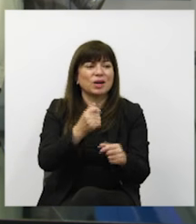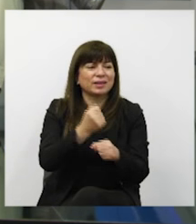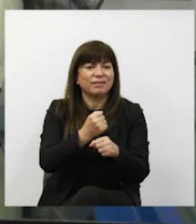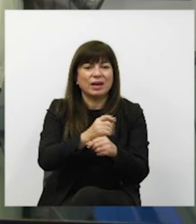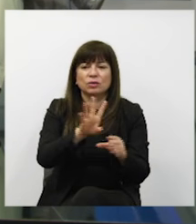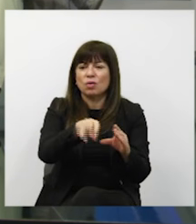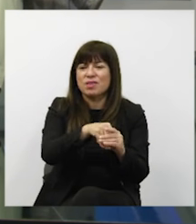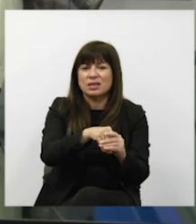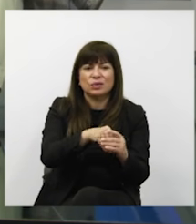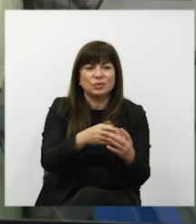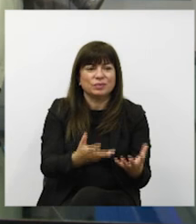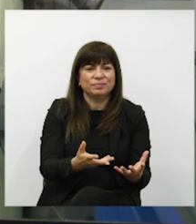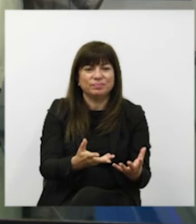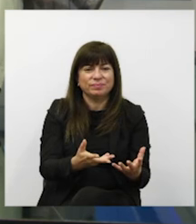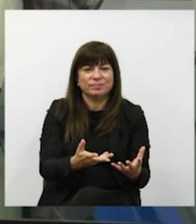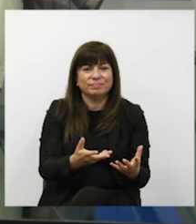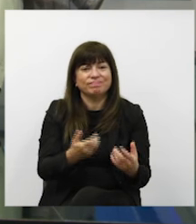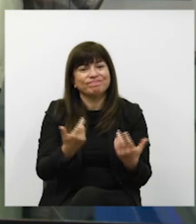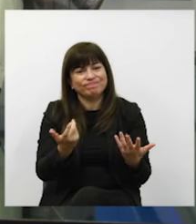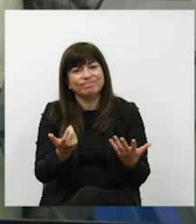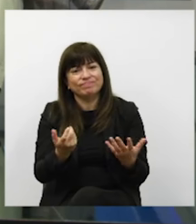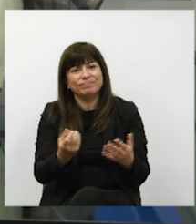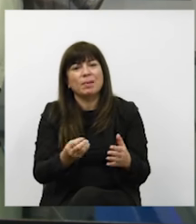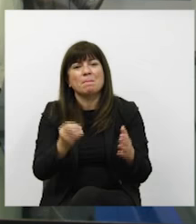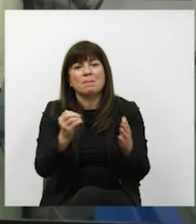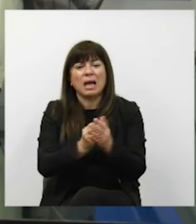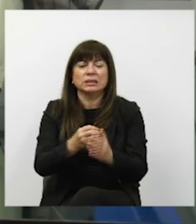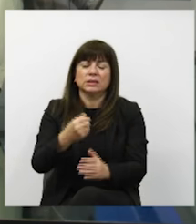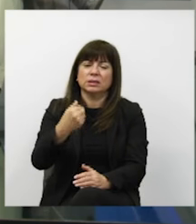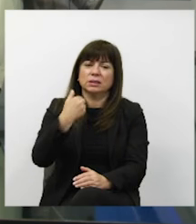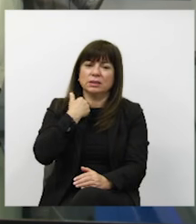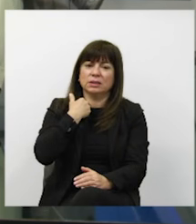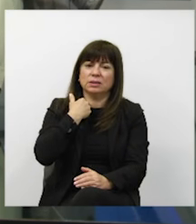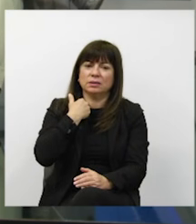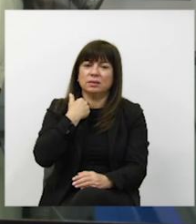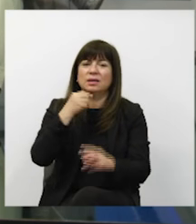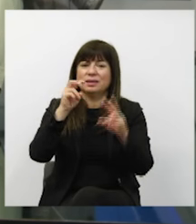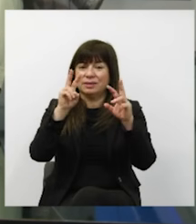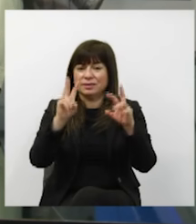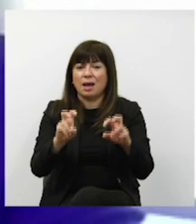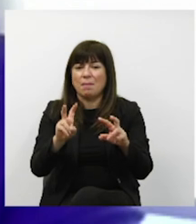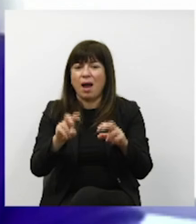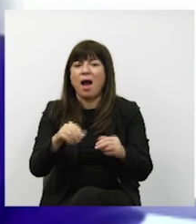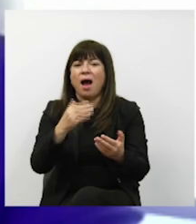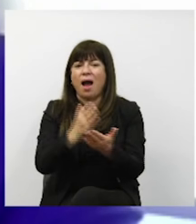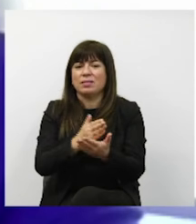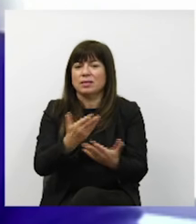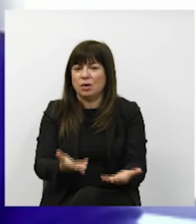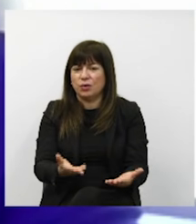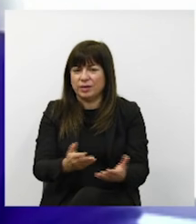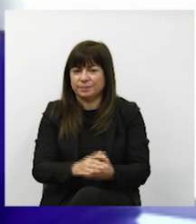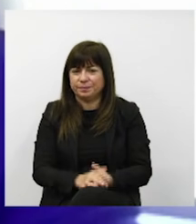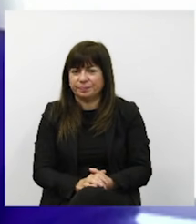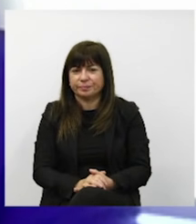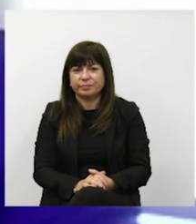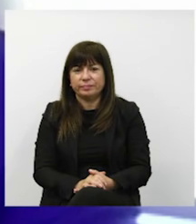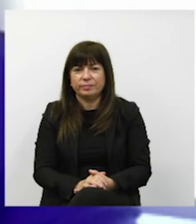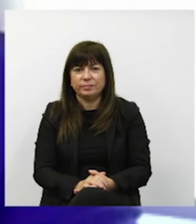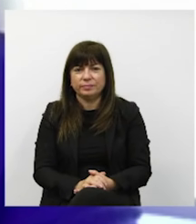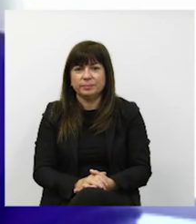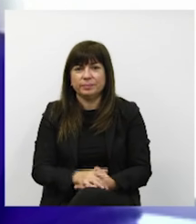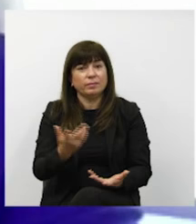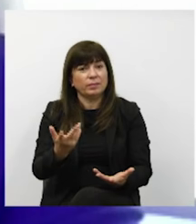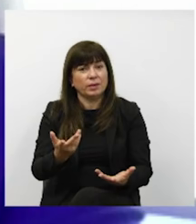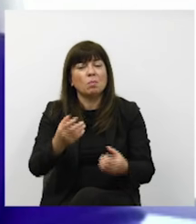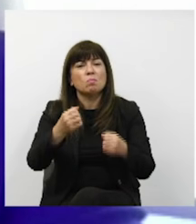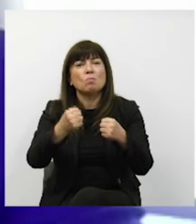más perjudiciales de lo que nos ha sido hasta el momento, y que en ese